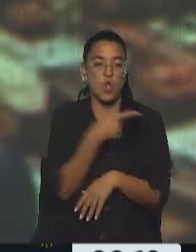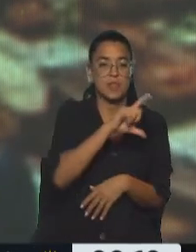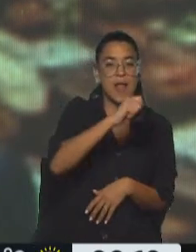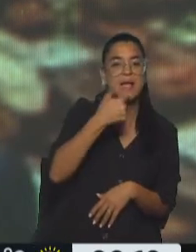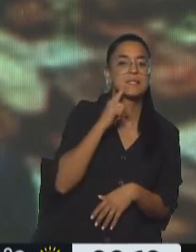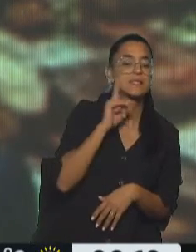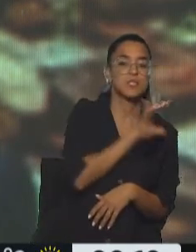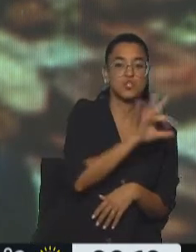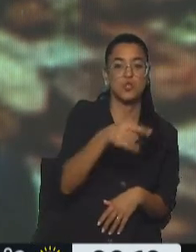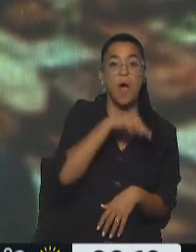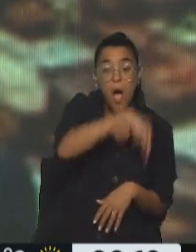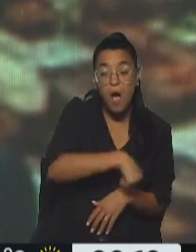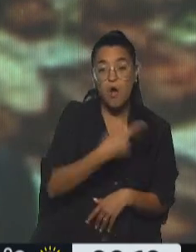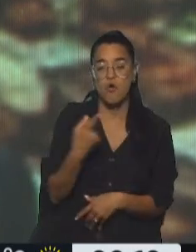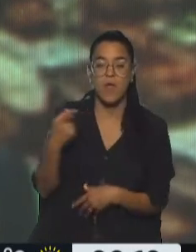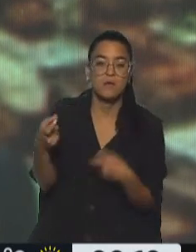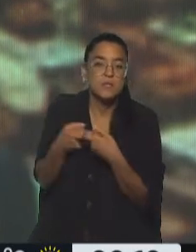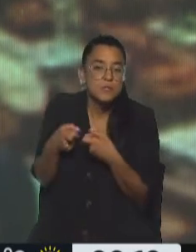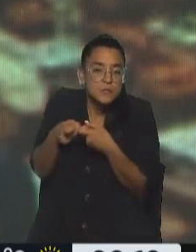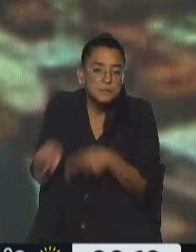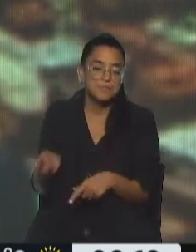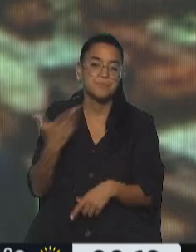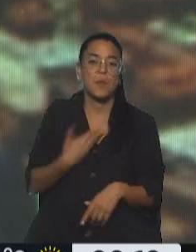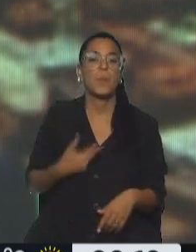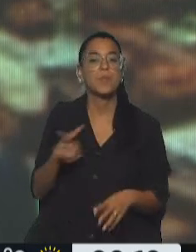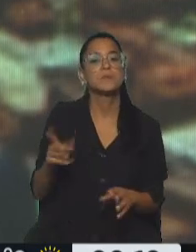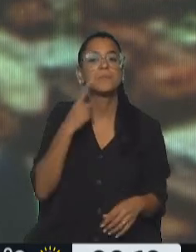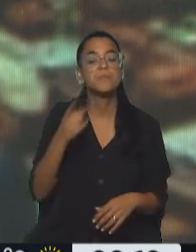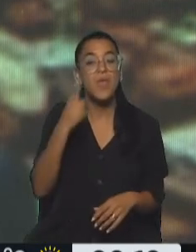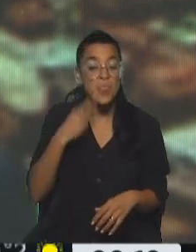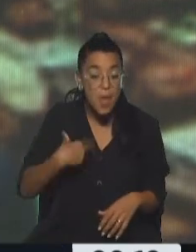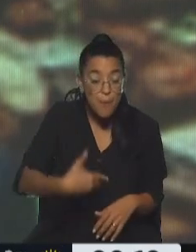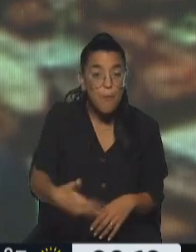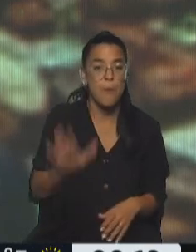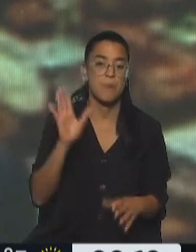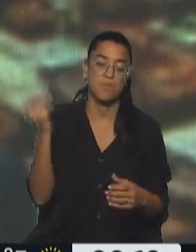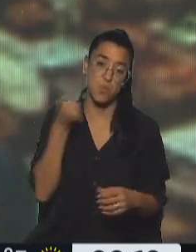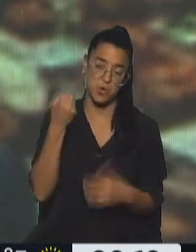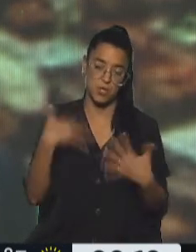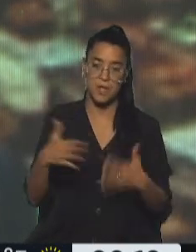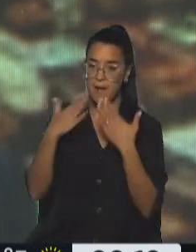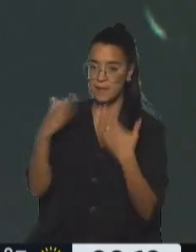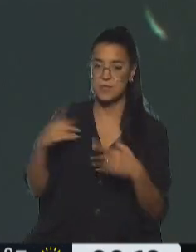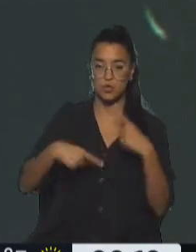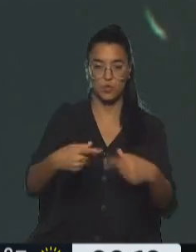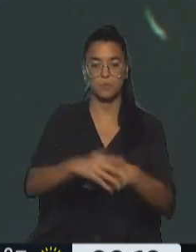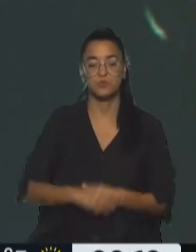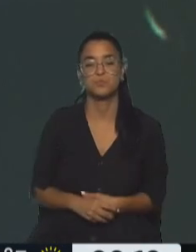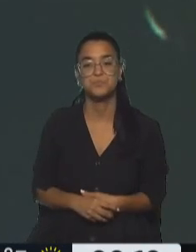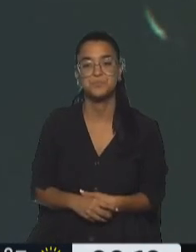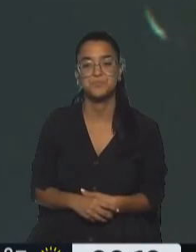termina siendo en parte aliada de la actual vicepresidenta. Sí, los días que vienen van a ser determinantes. Gracias, Ale. Seguimos.